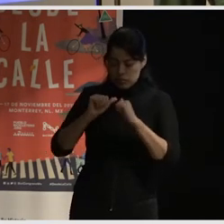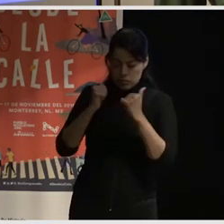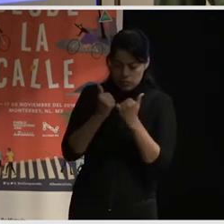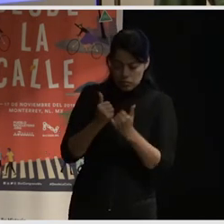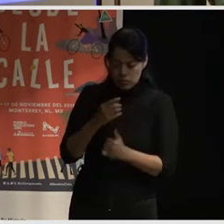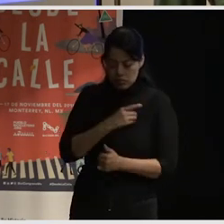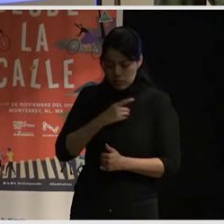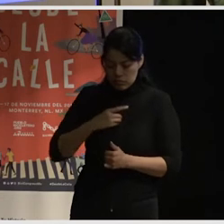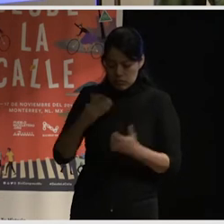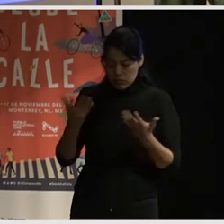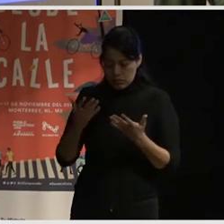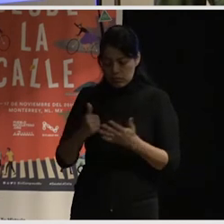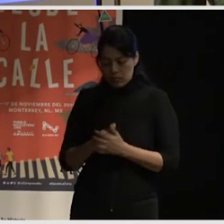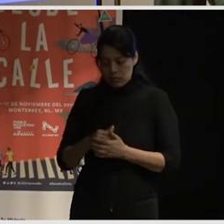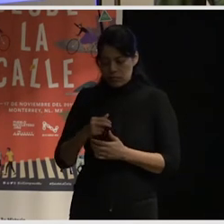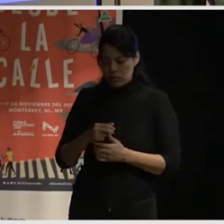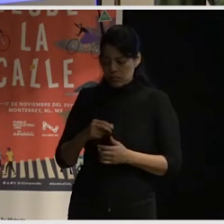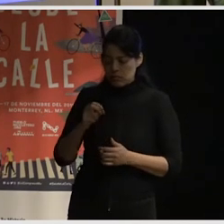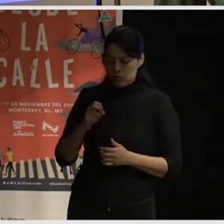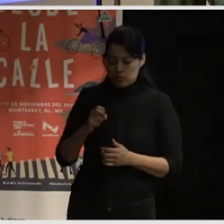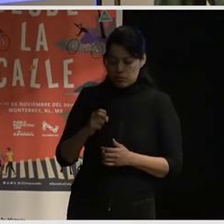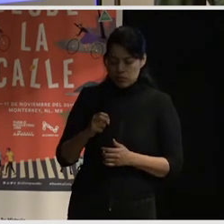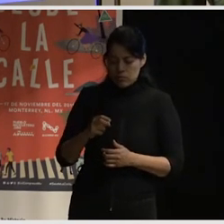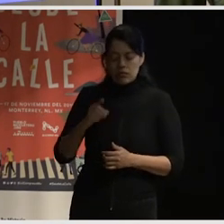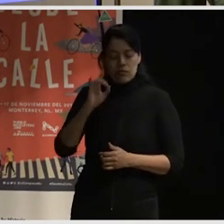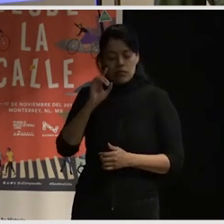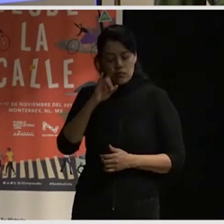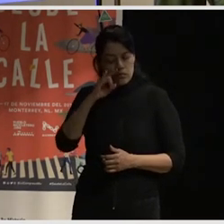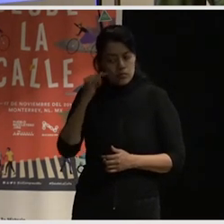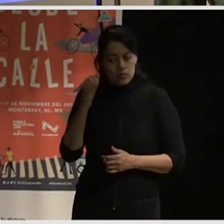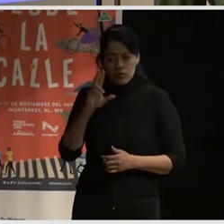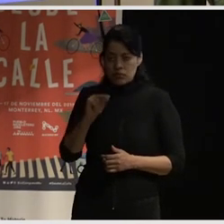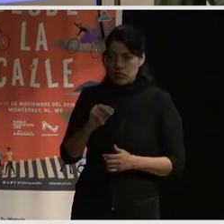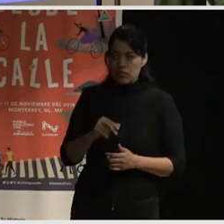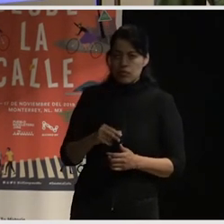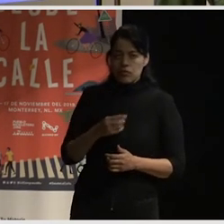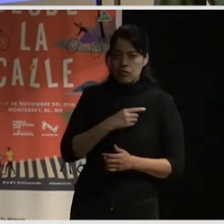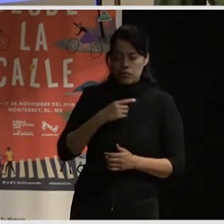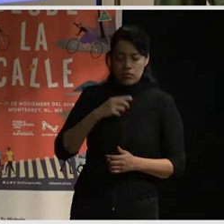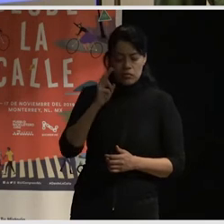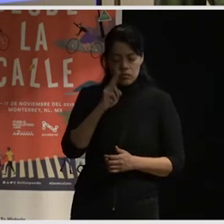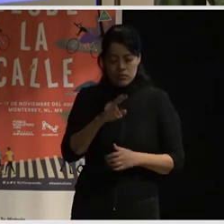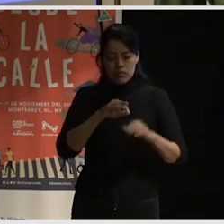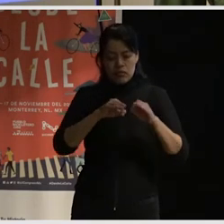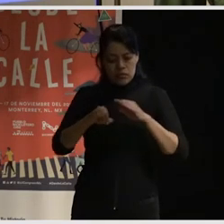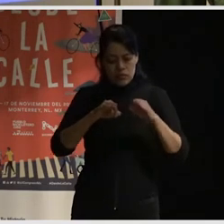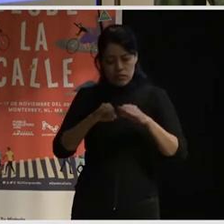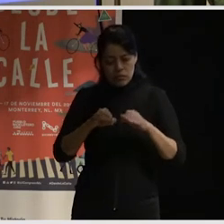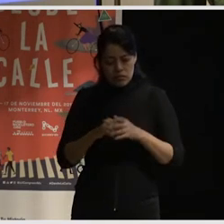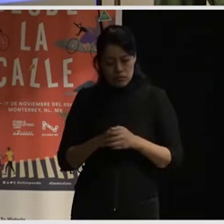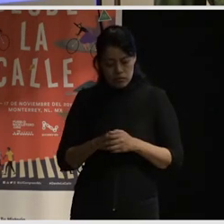no es algo que no pasa inadvertido para nosotros el trabajo que se hace